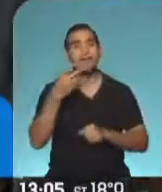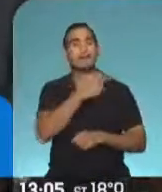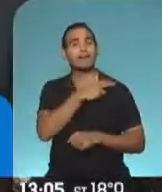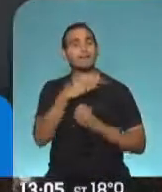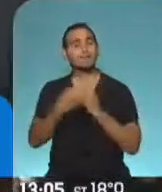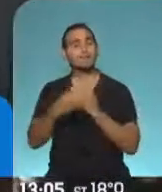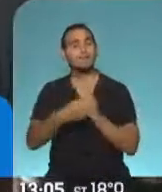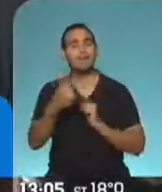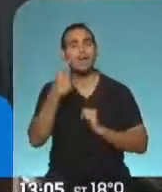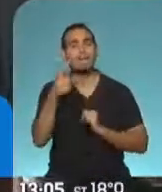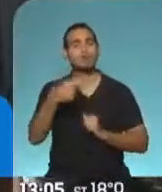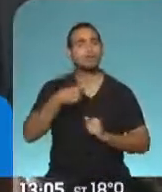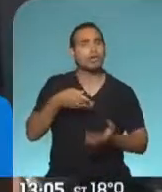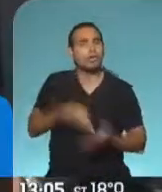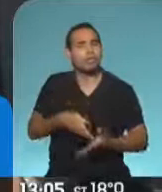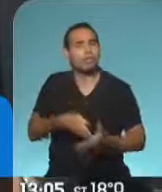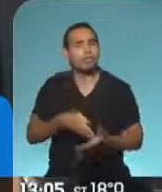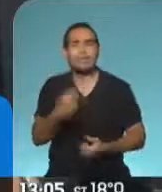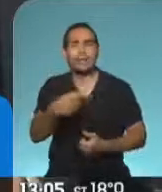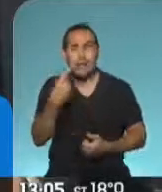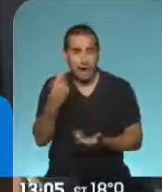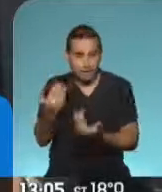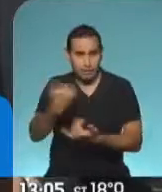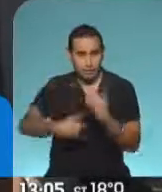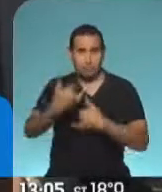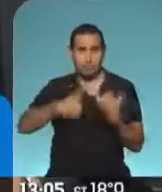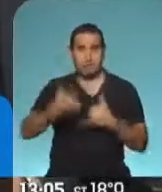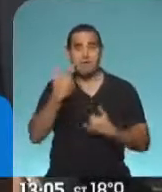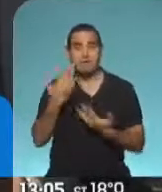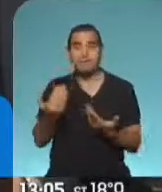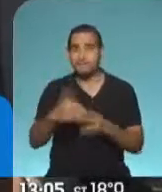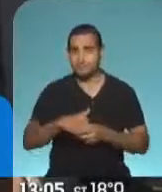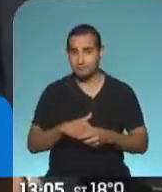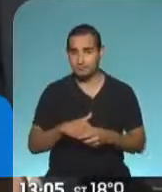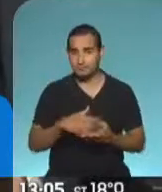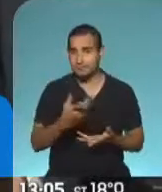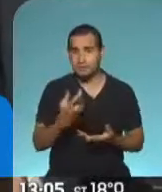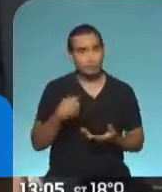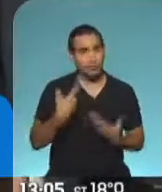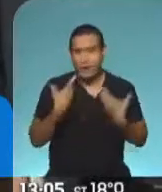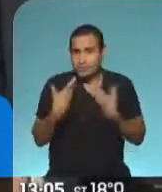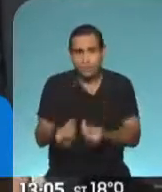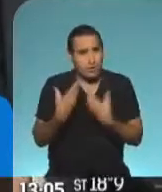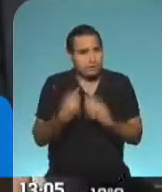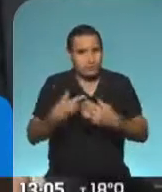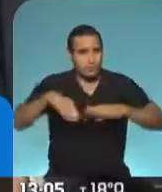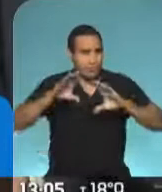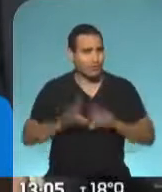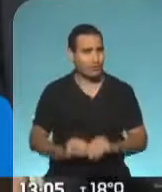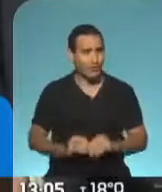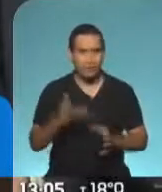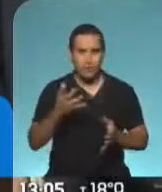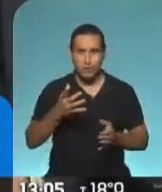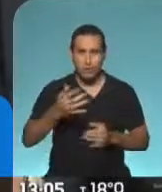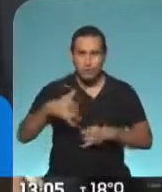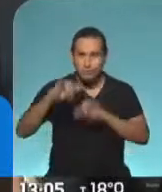gabinete a qué le hemos puesto obstáculos nosotros que tenga que ver con la pandemia. Lo único que ha tenido es colaboración. Pero un